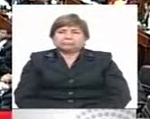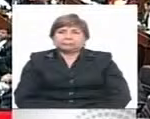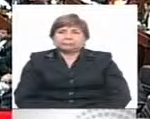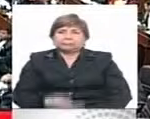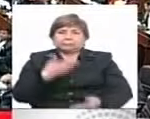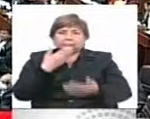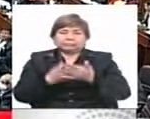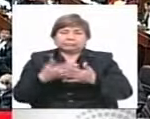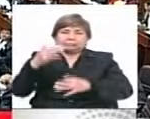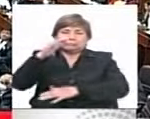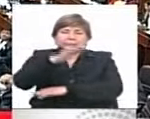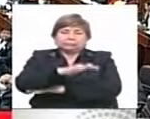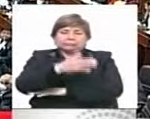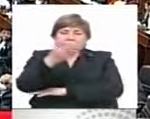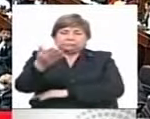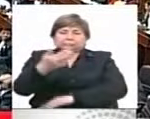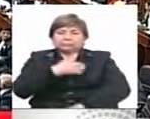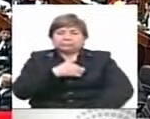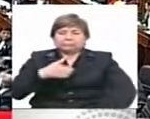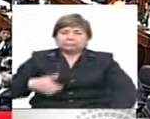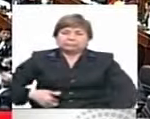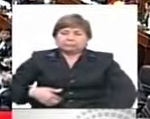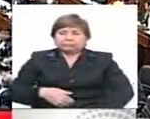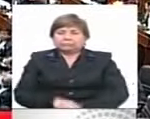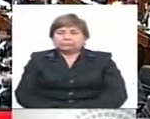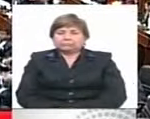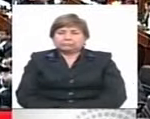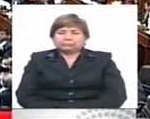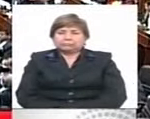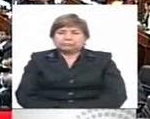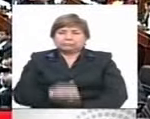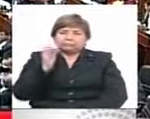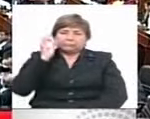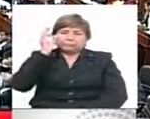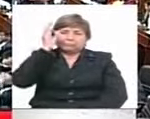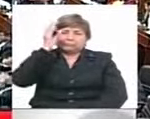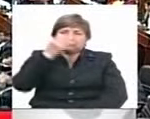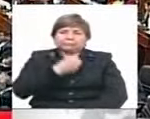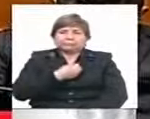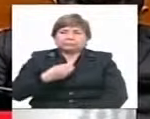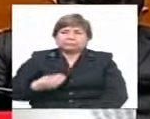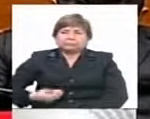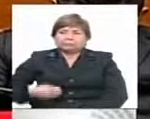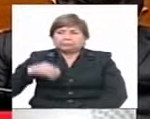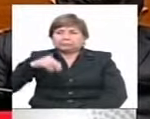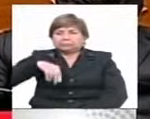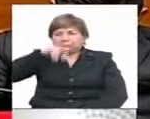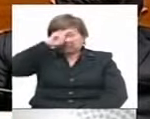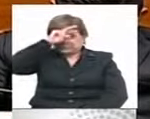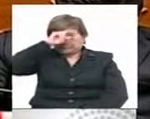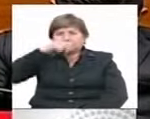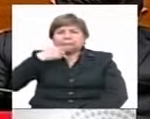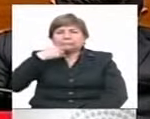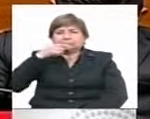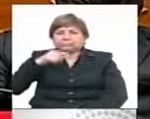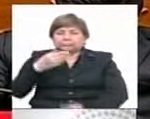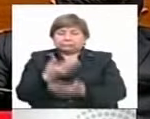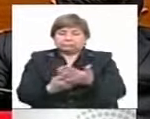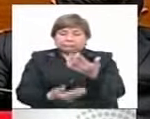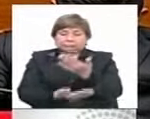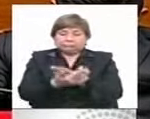Buenas tardes, gracias, señora presidenta. El futuro de la gobernabilidad del Perú está en nuestras